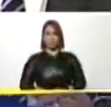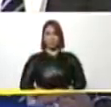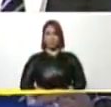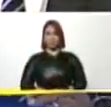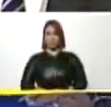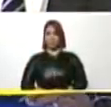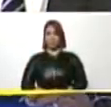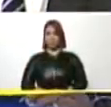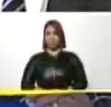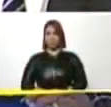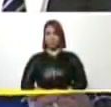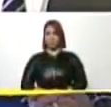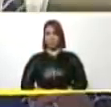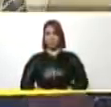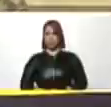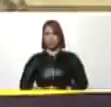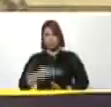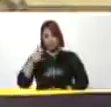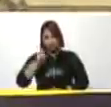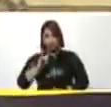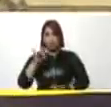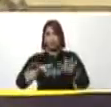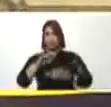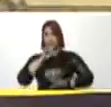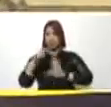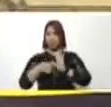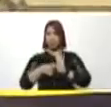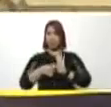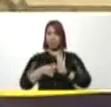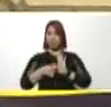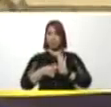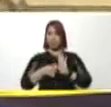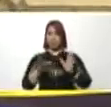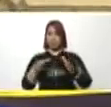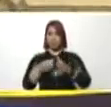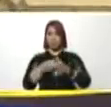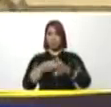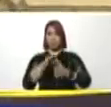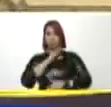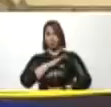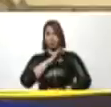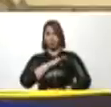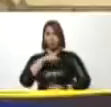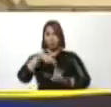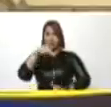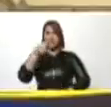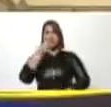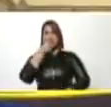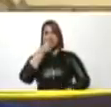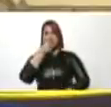Luis Romero. Aquí está el secretario general del Partido Social Cristiano Copey,